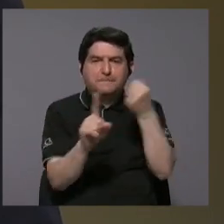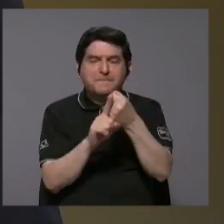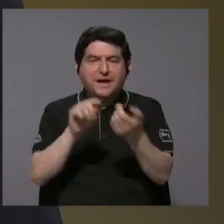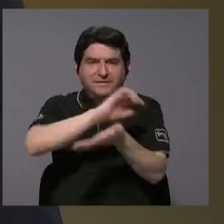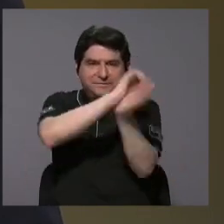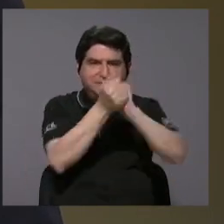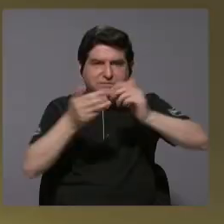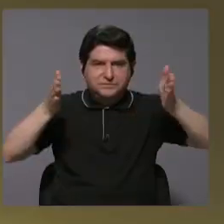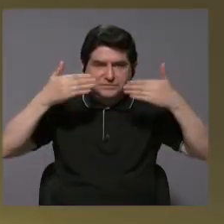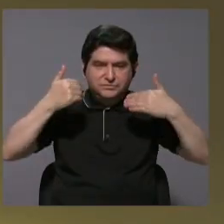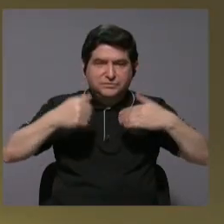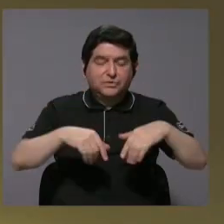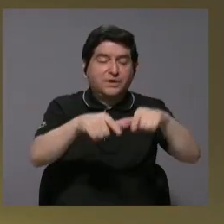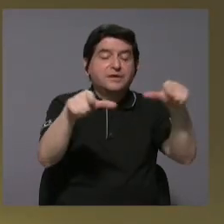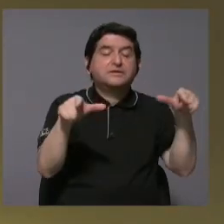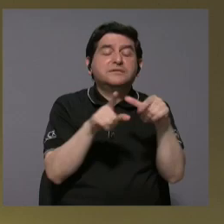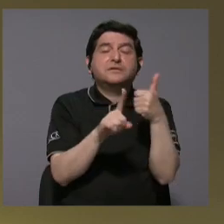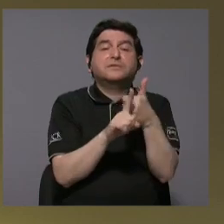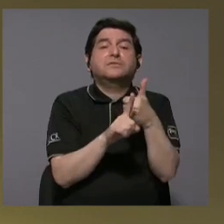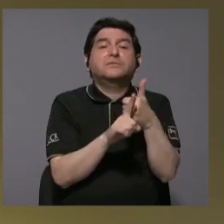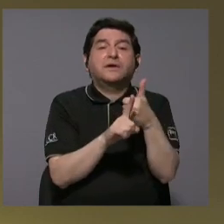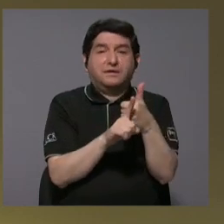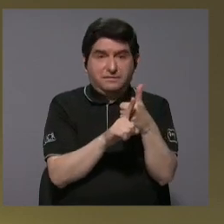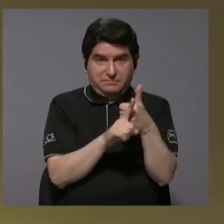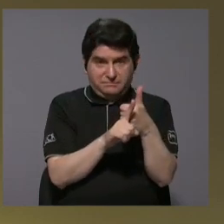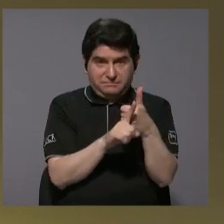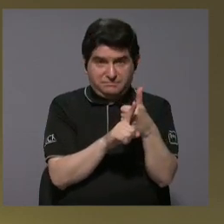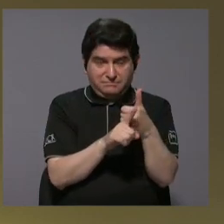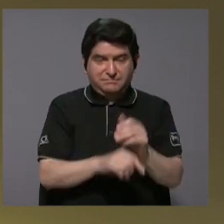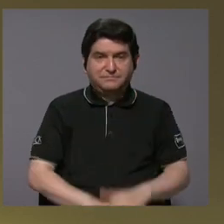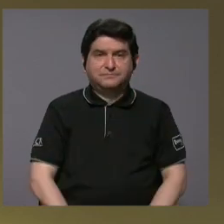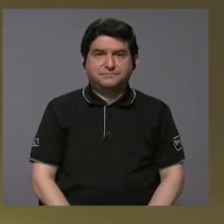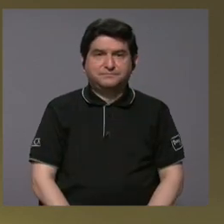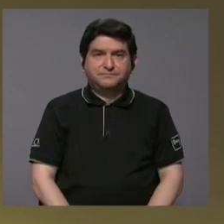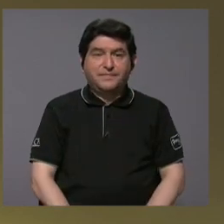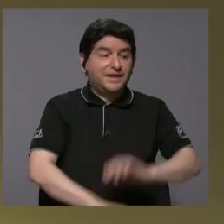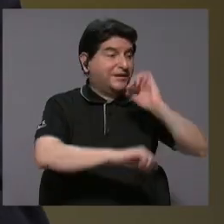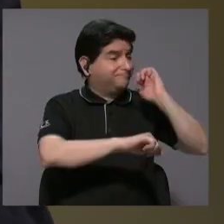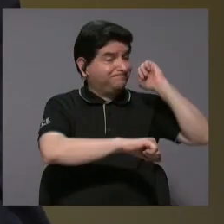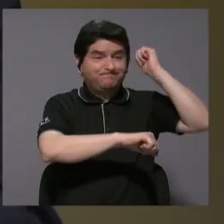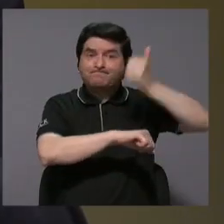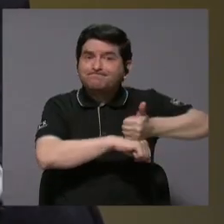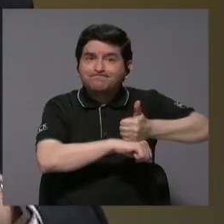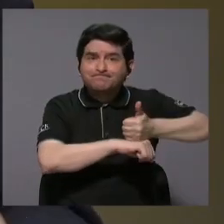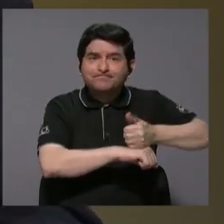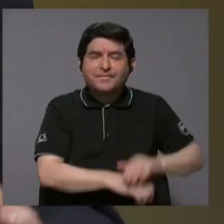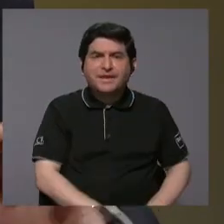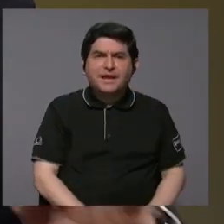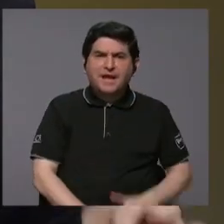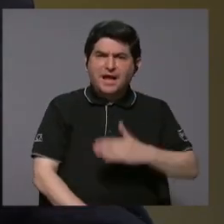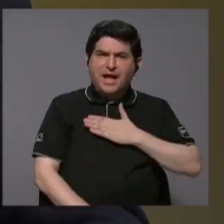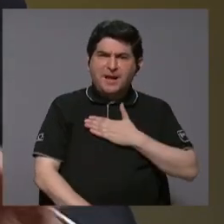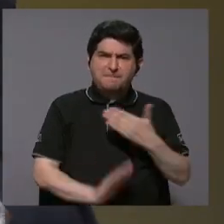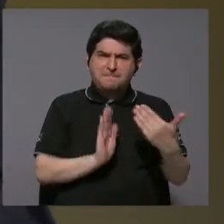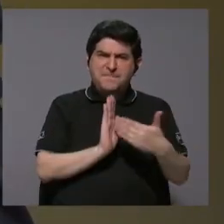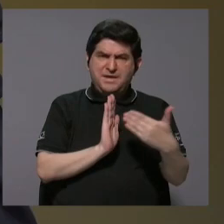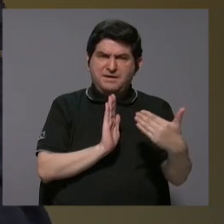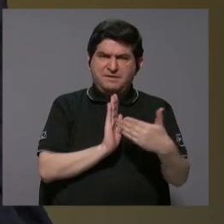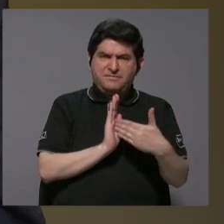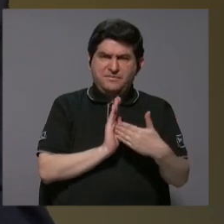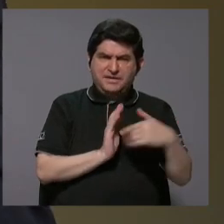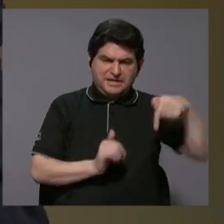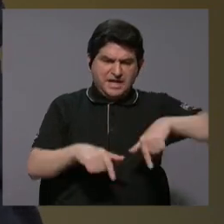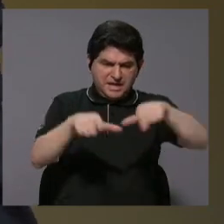cambio climático son locales. O sea, hay que definir en qué me afecta a mí en